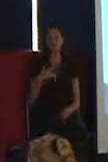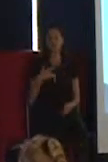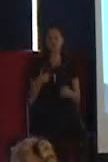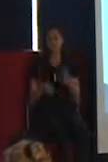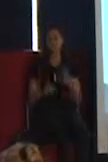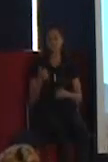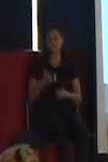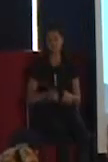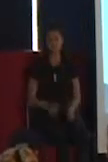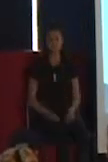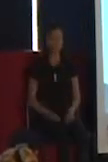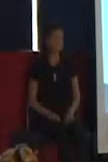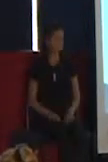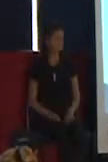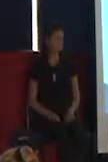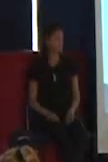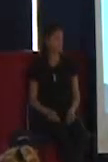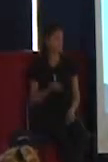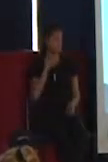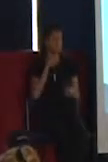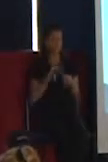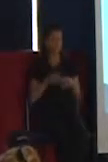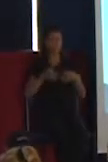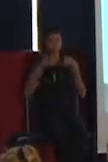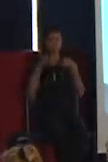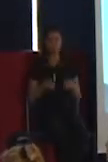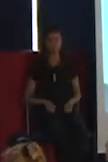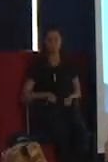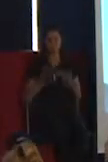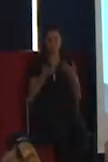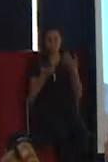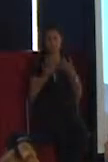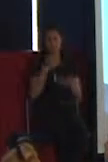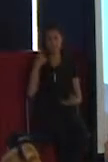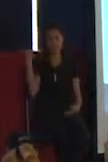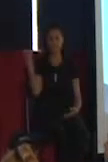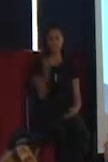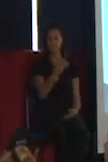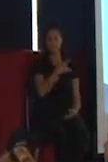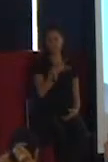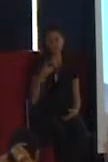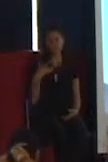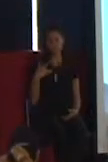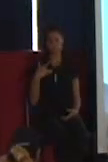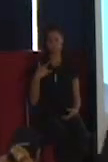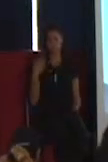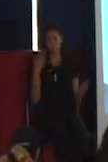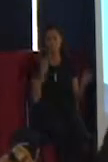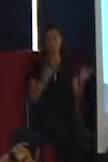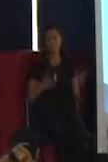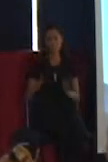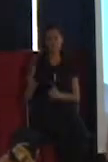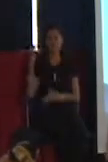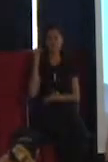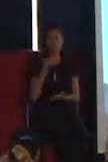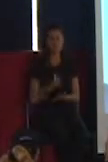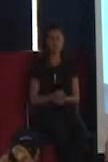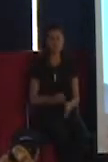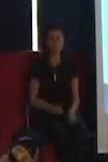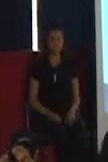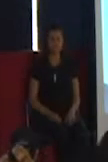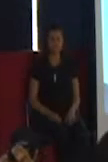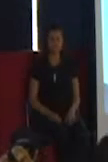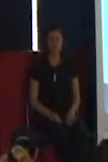Asegurar un sistema general de salud en planes obligatorios, ¿sí?, que tenga